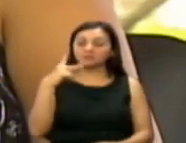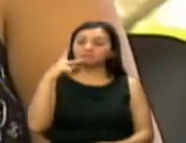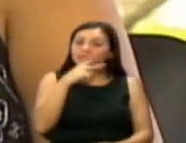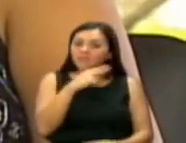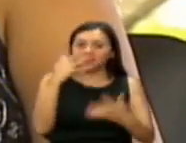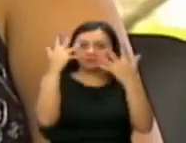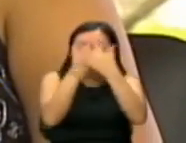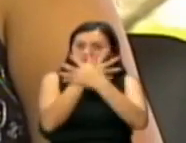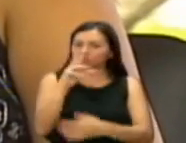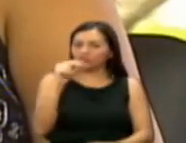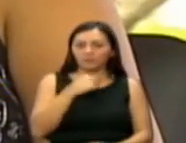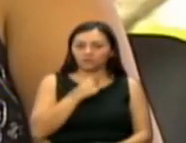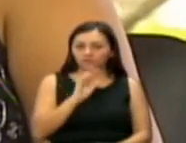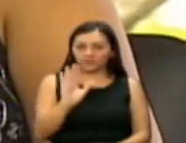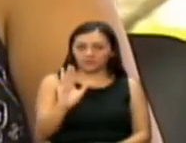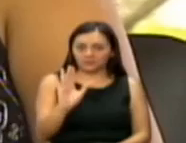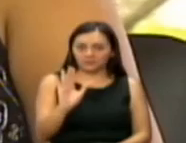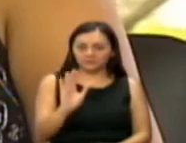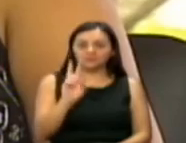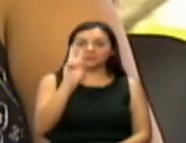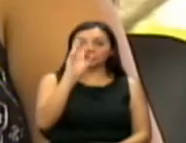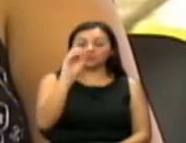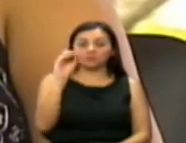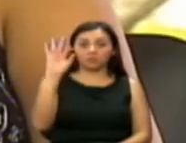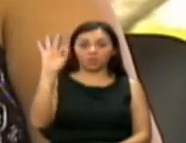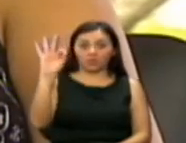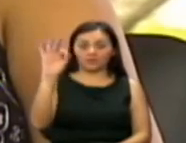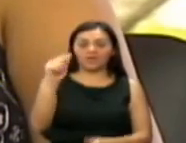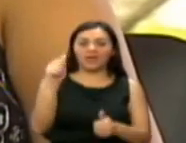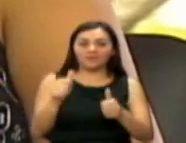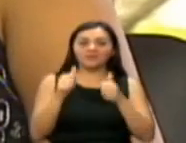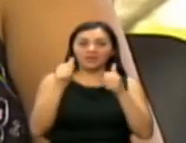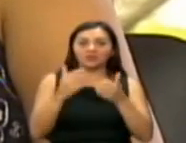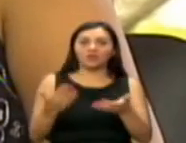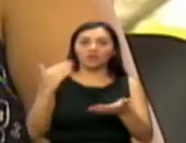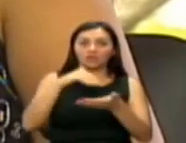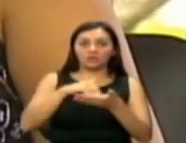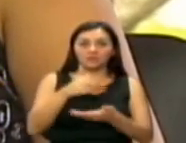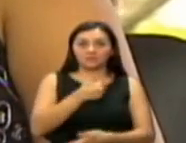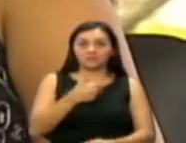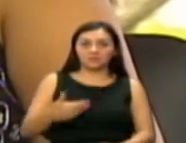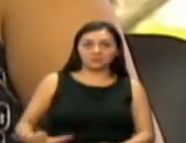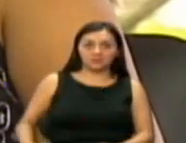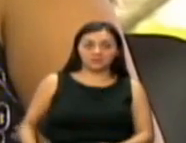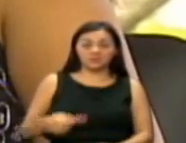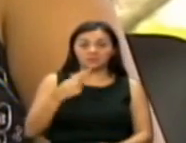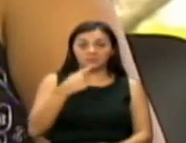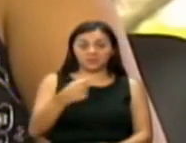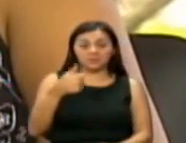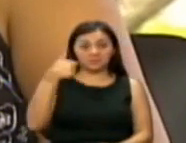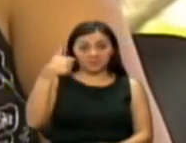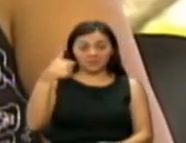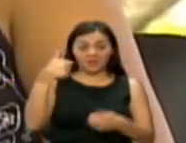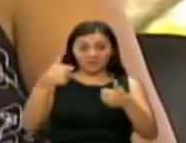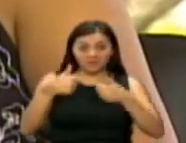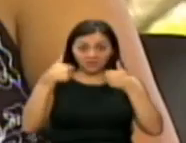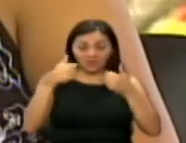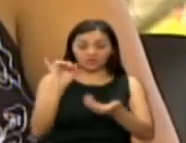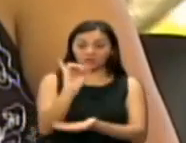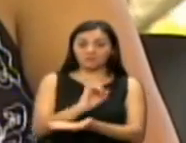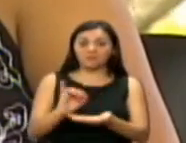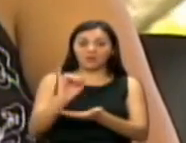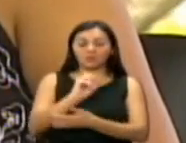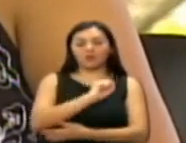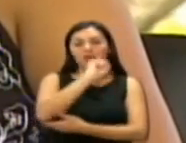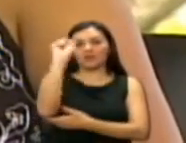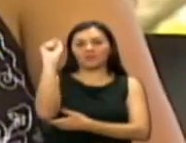gente me conoce, somos muy frontales. Ya, en 2009, cuando usted fue candidato también a presidente, ¿les fue bien a los candidatos del país también de Imbabura? Me refiero, no